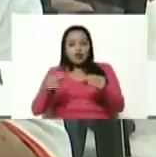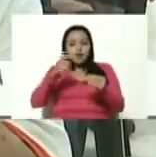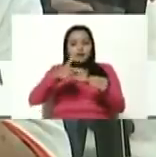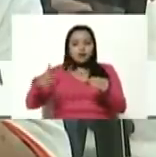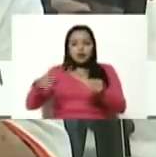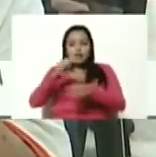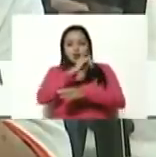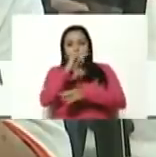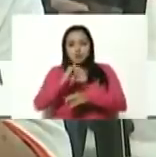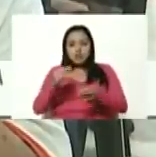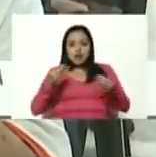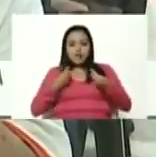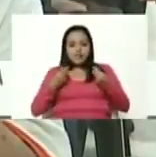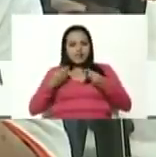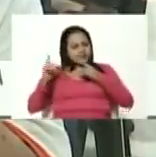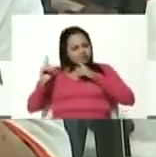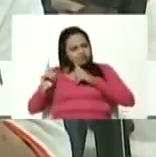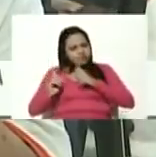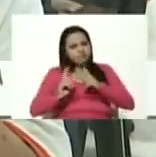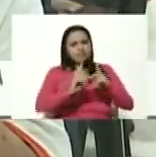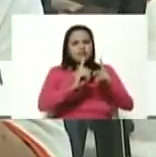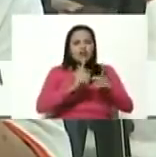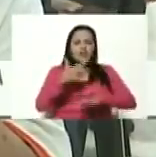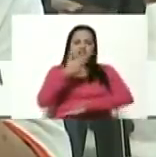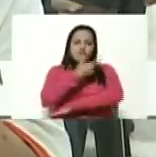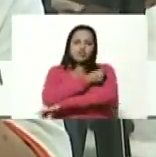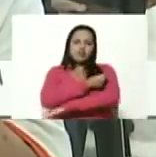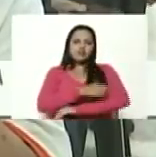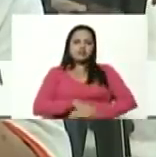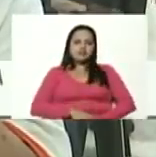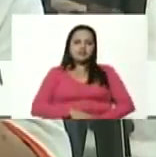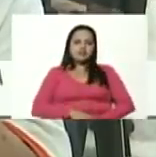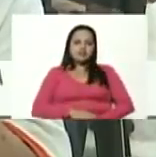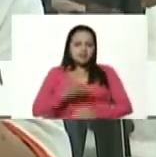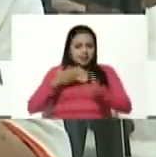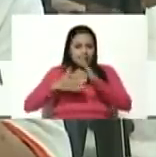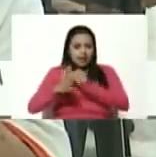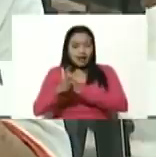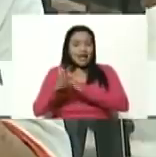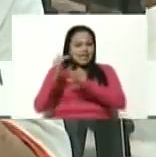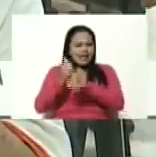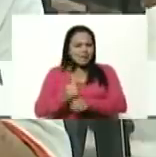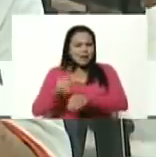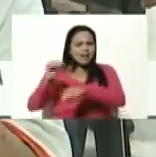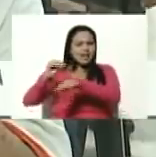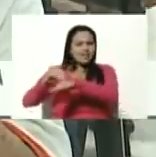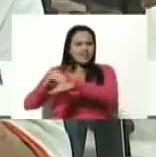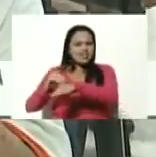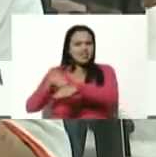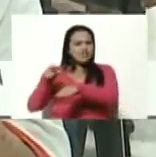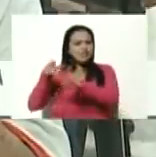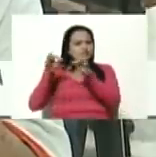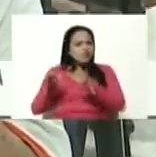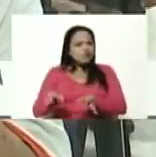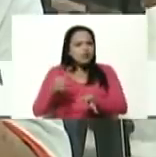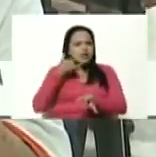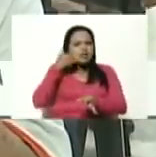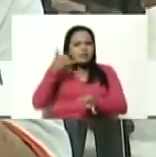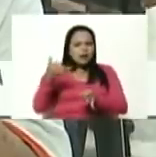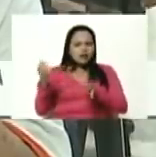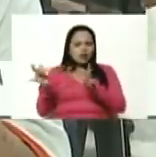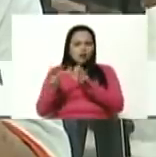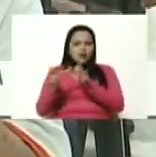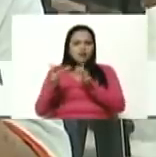Zulia, que salgan a vacunarse. Esperen que los llamen, que eso es seguro que los van a llamar. Me